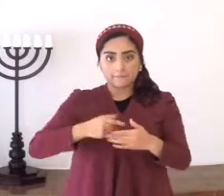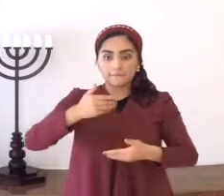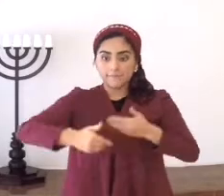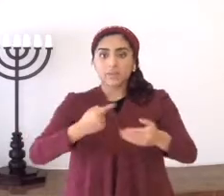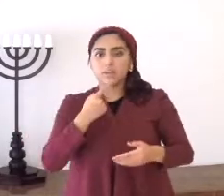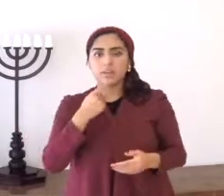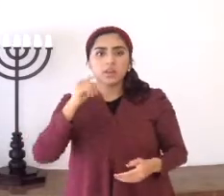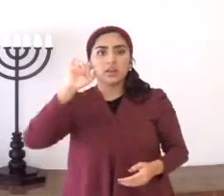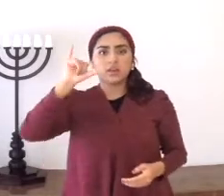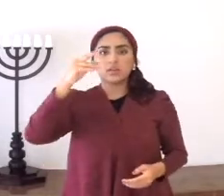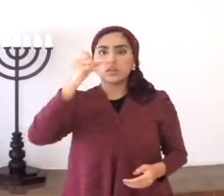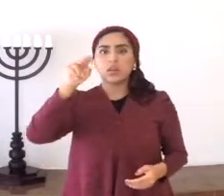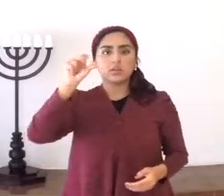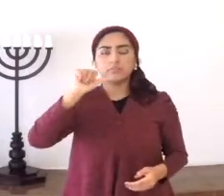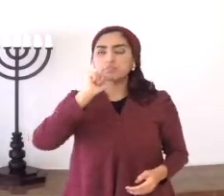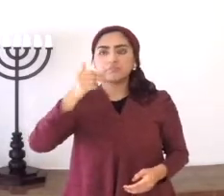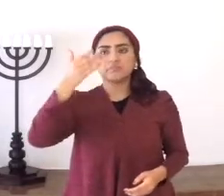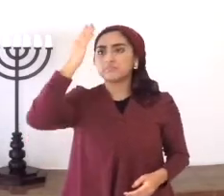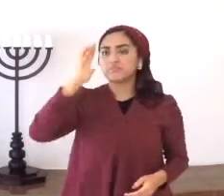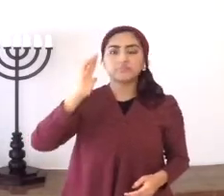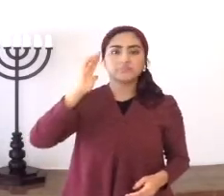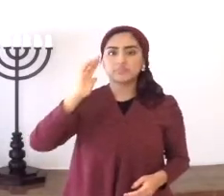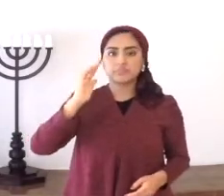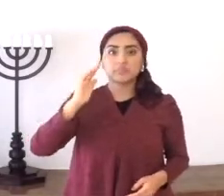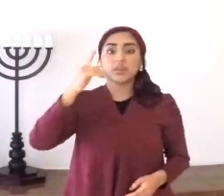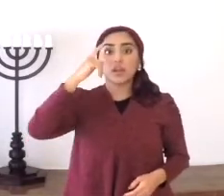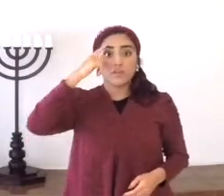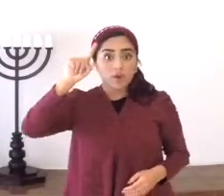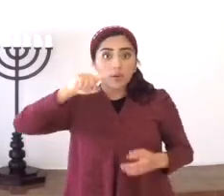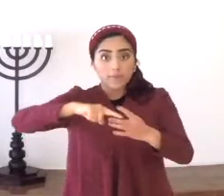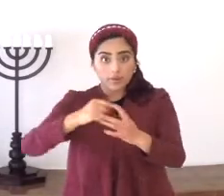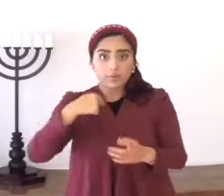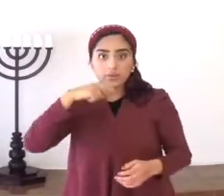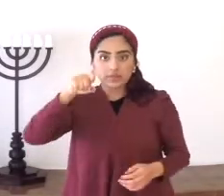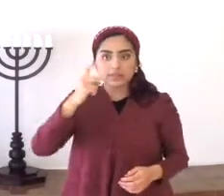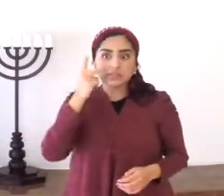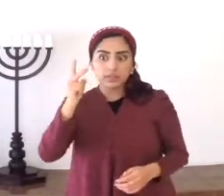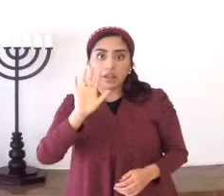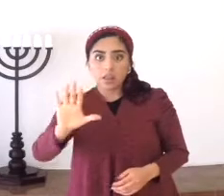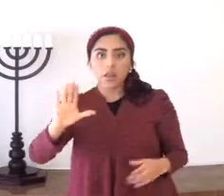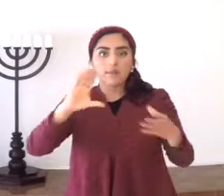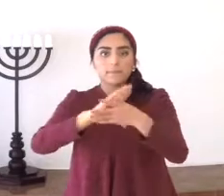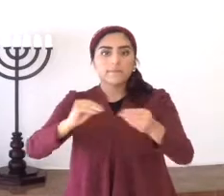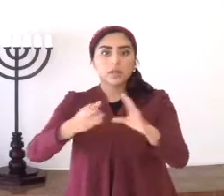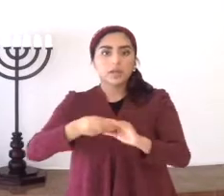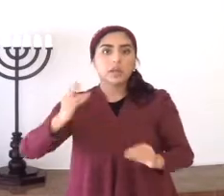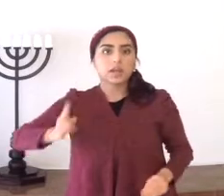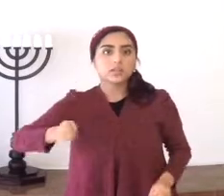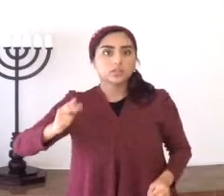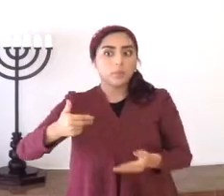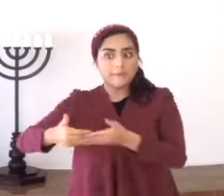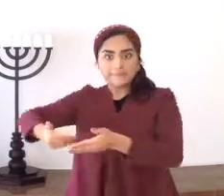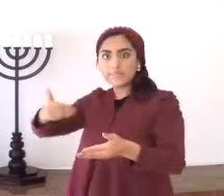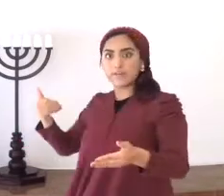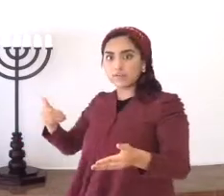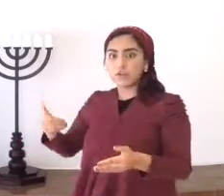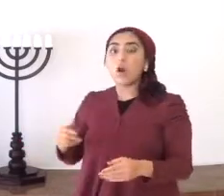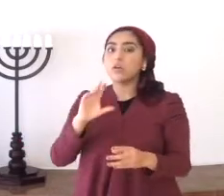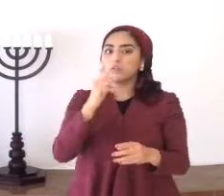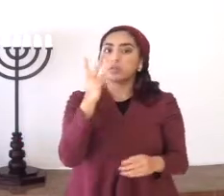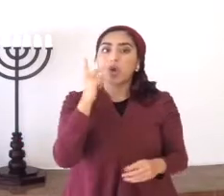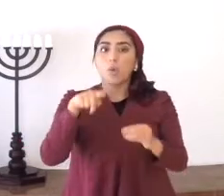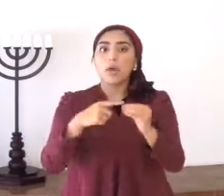persona empieza y dice, Yahshua no es Elohim, Para empezar hay que ver su